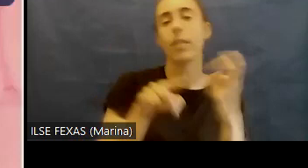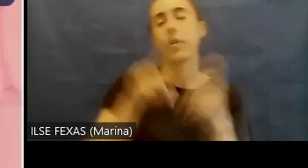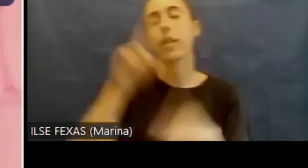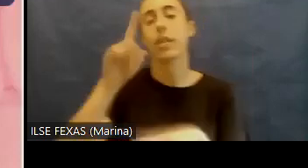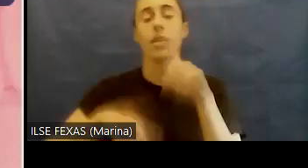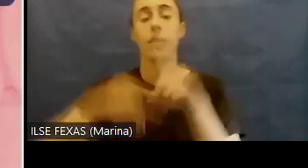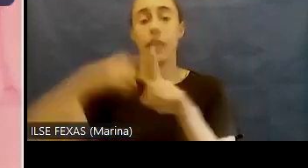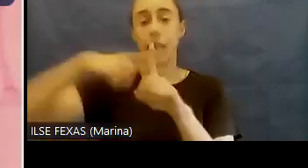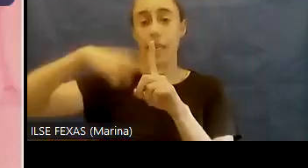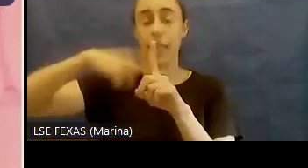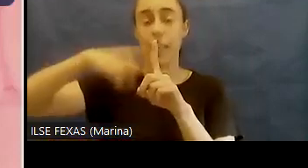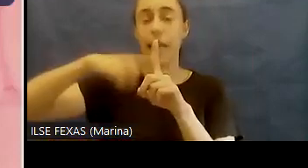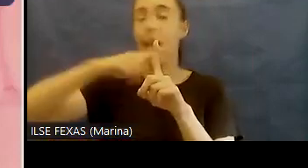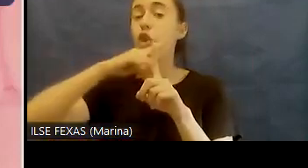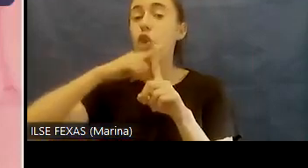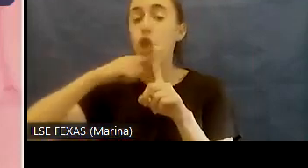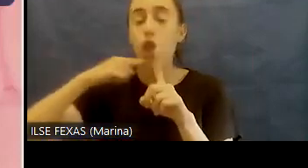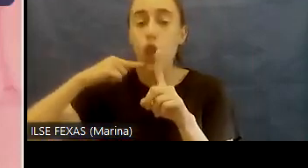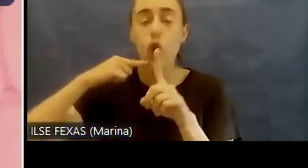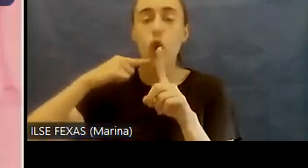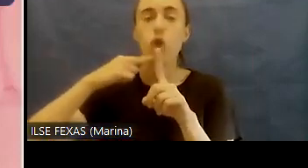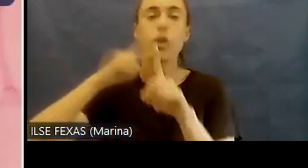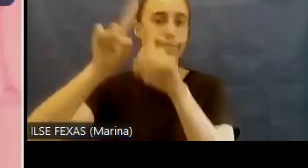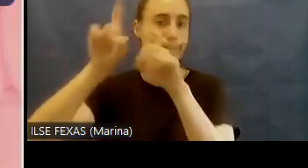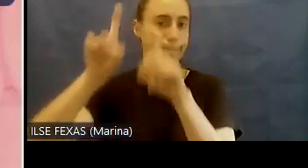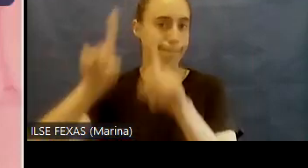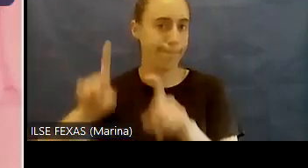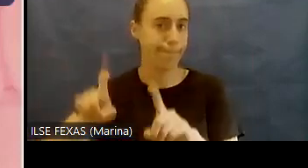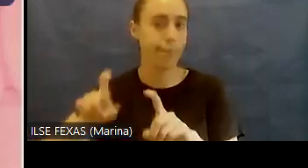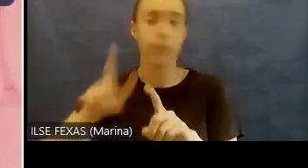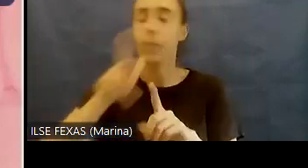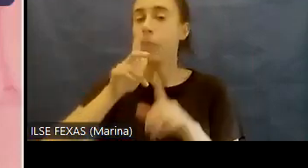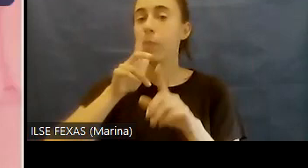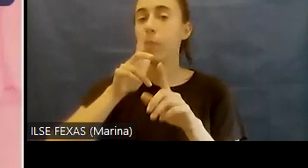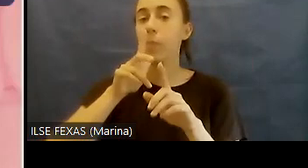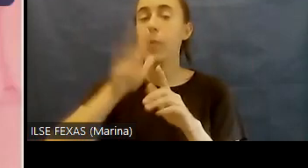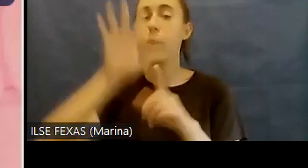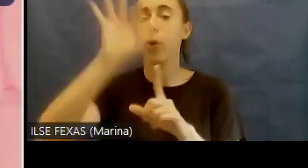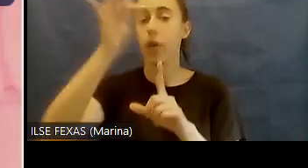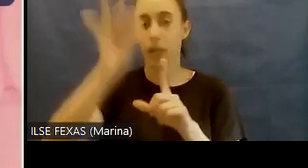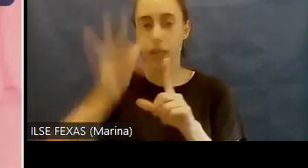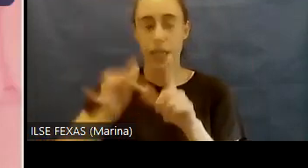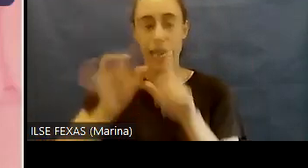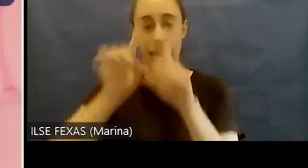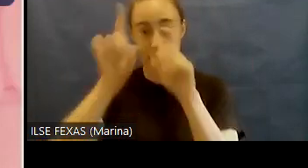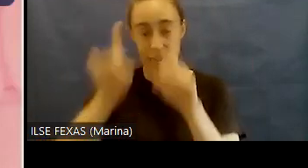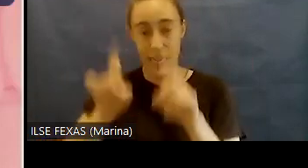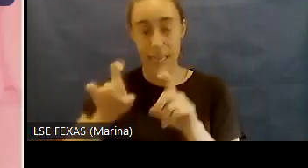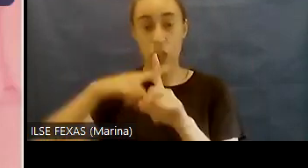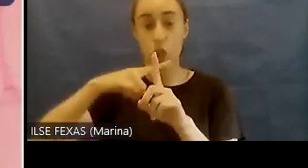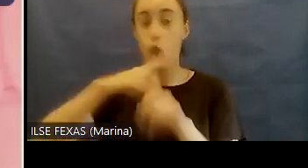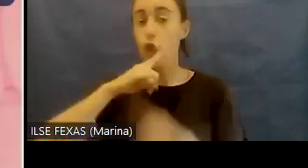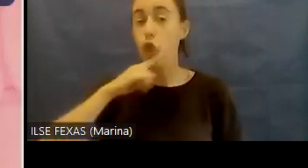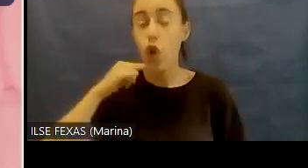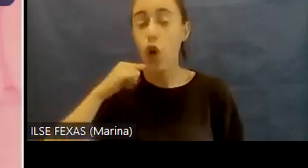tiene, el grado de dolor de molestias que presentan, en las escalas que se han ido evaluando, se ha podido constatar que el